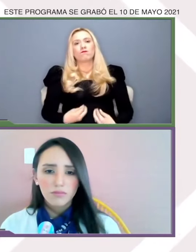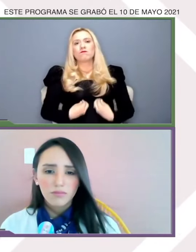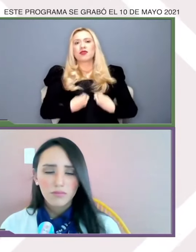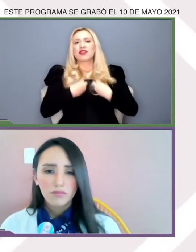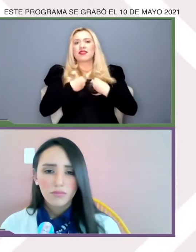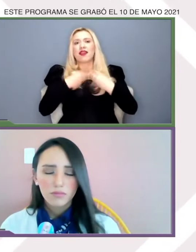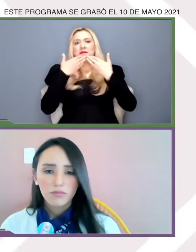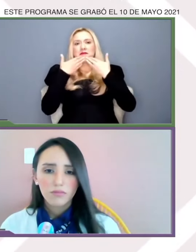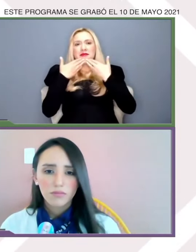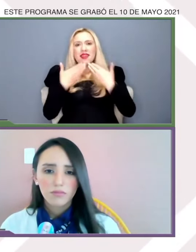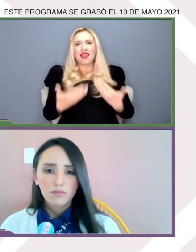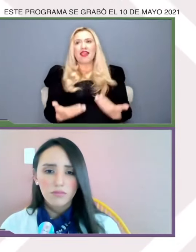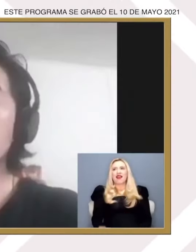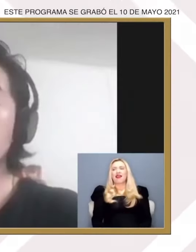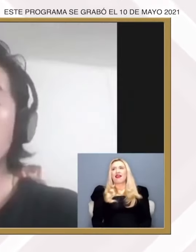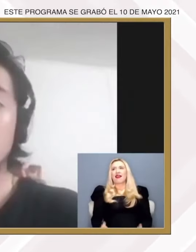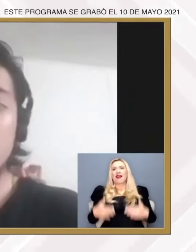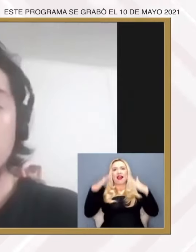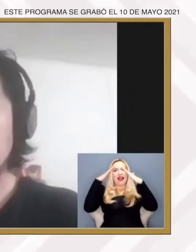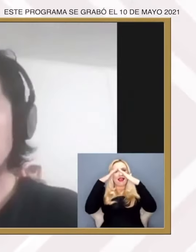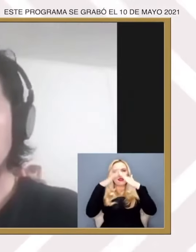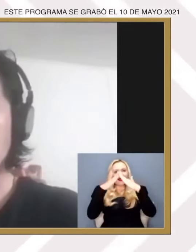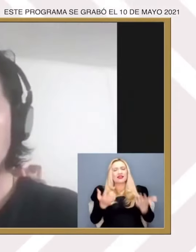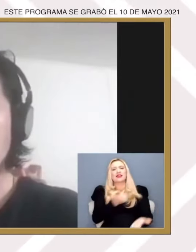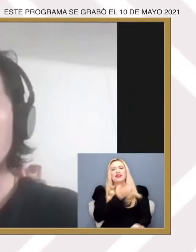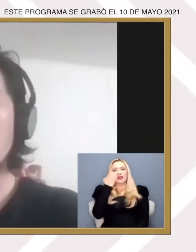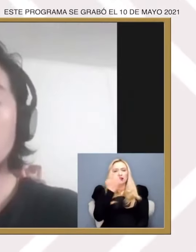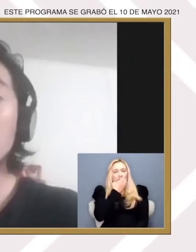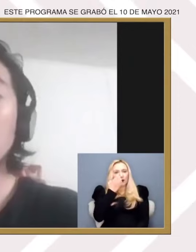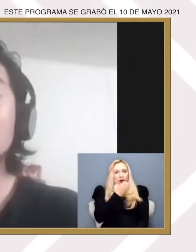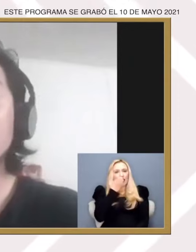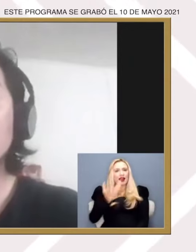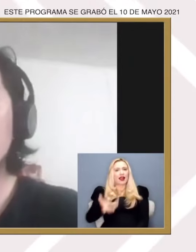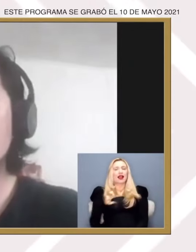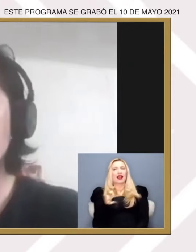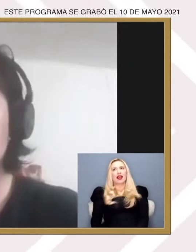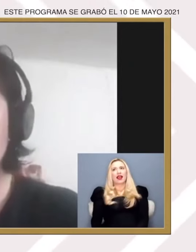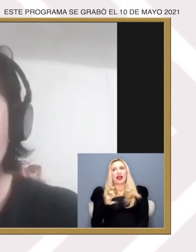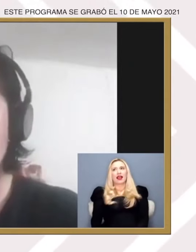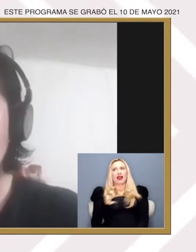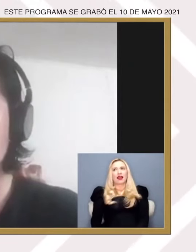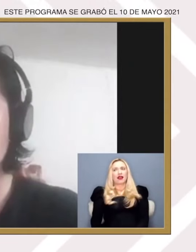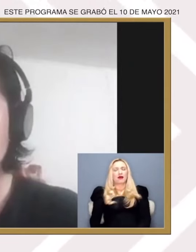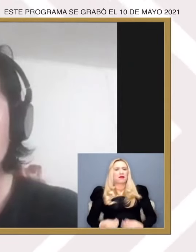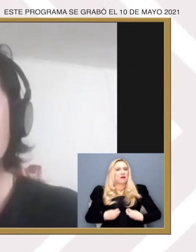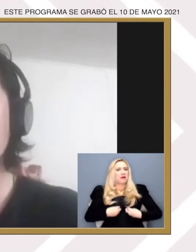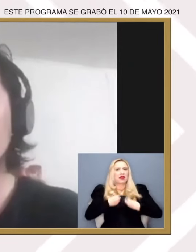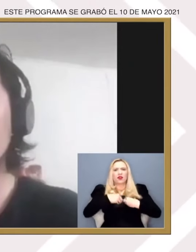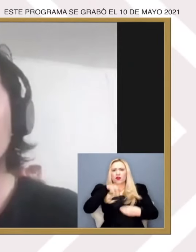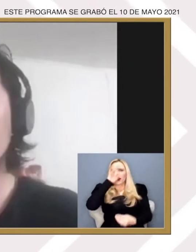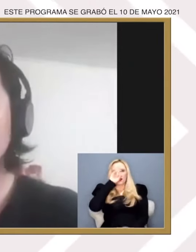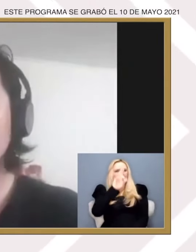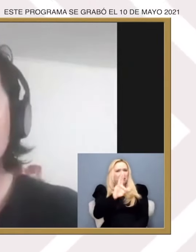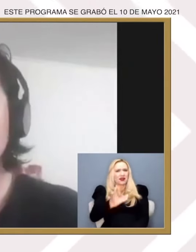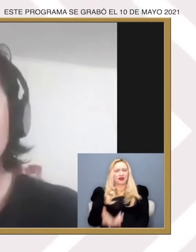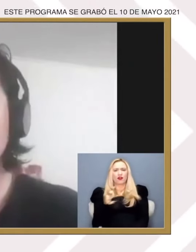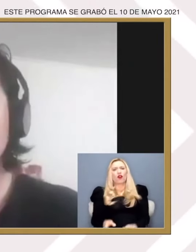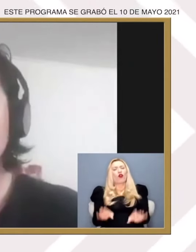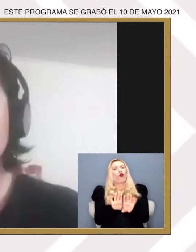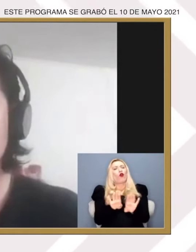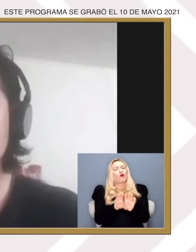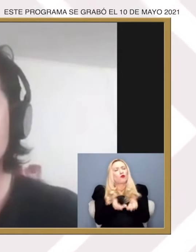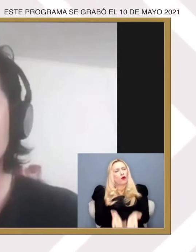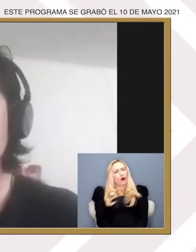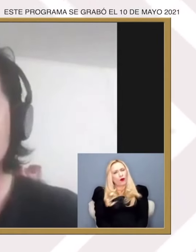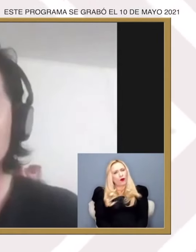teniendo empleo, teniendo acceso a educación, teniendo acceso a una vida digna. Es que cómo van a egresar las